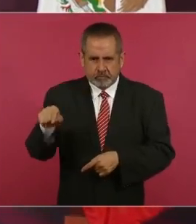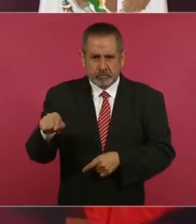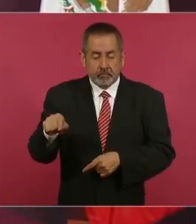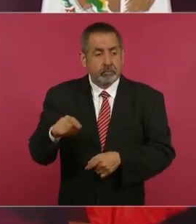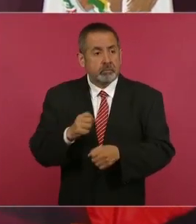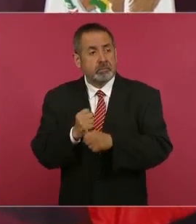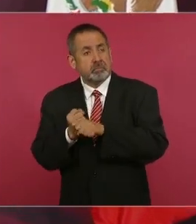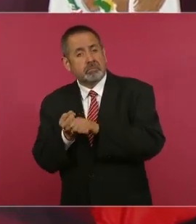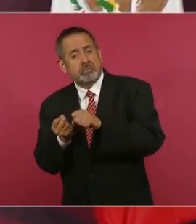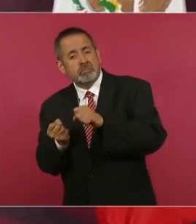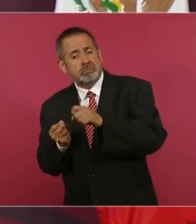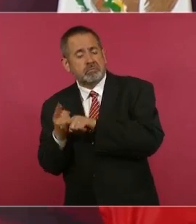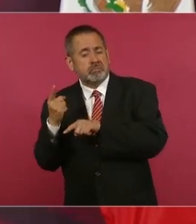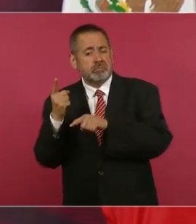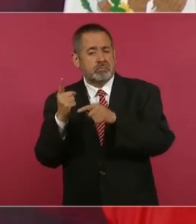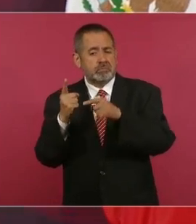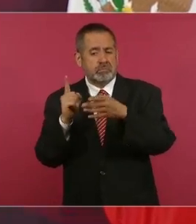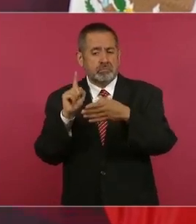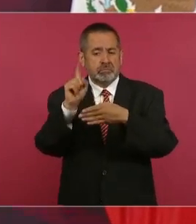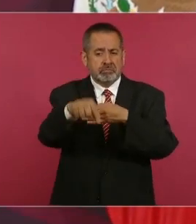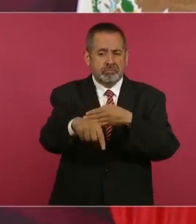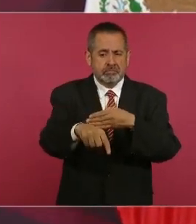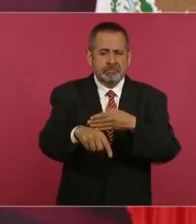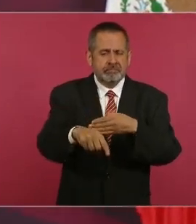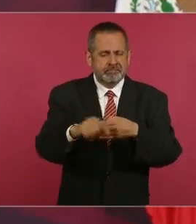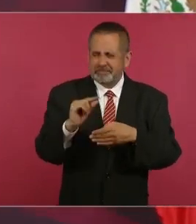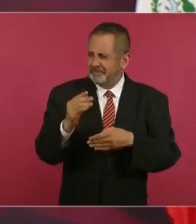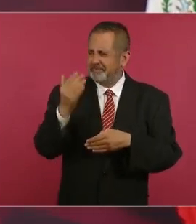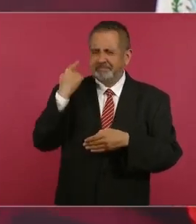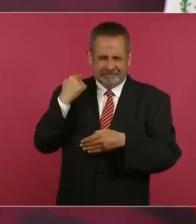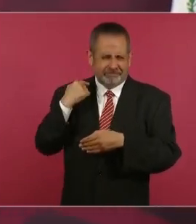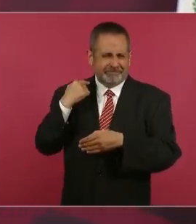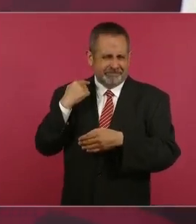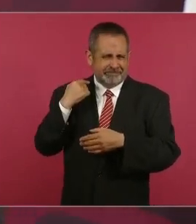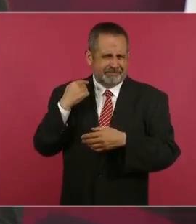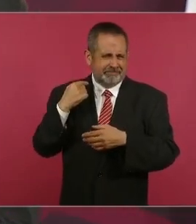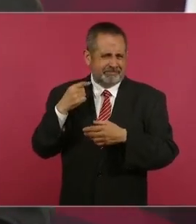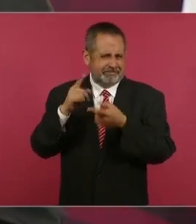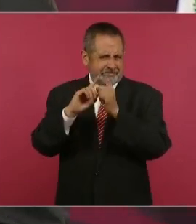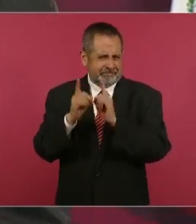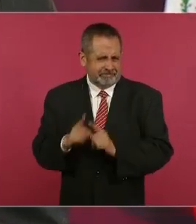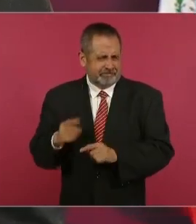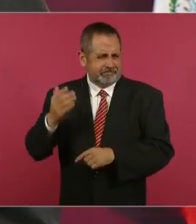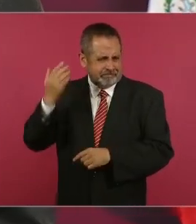metió un jonrón, creo que en la serie mundial pasada,